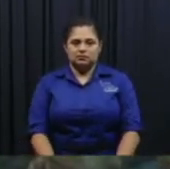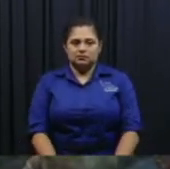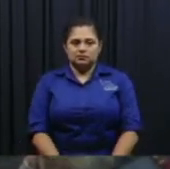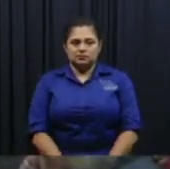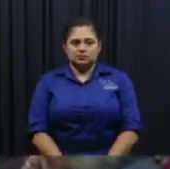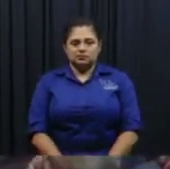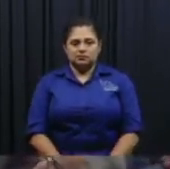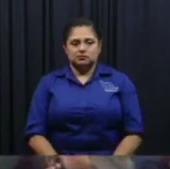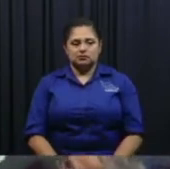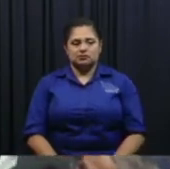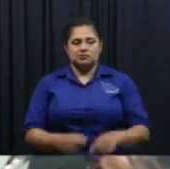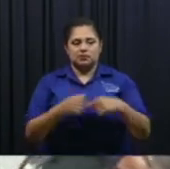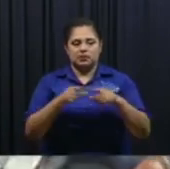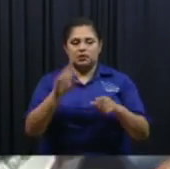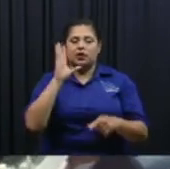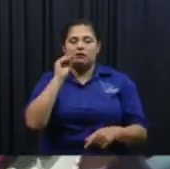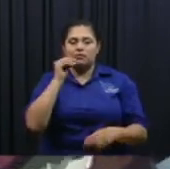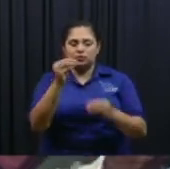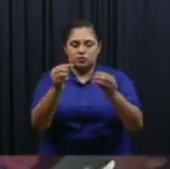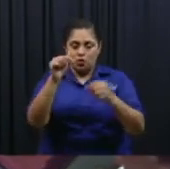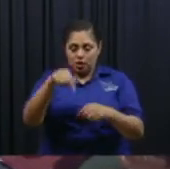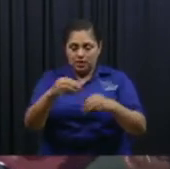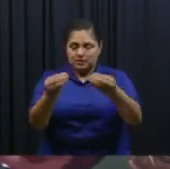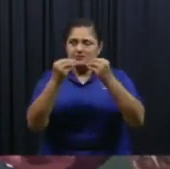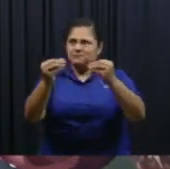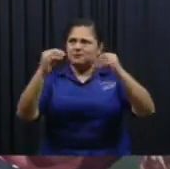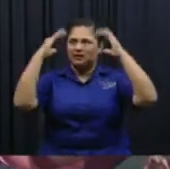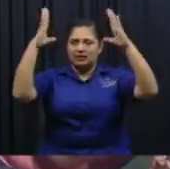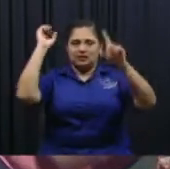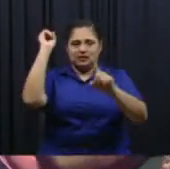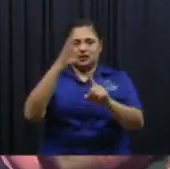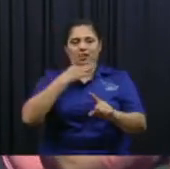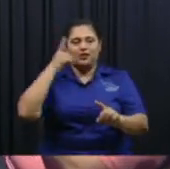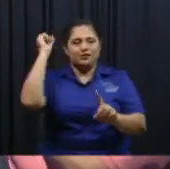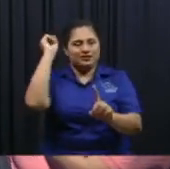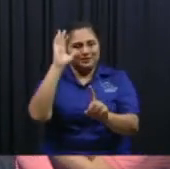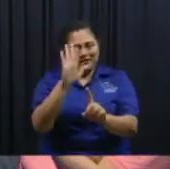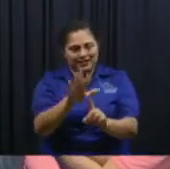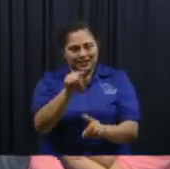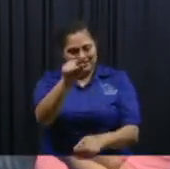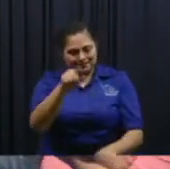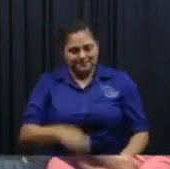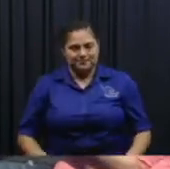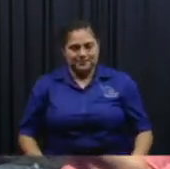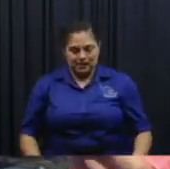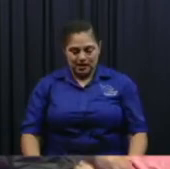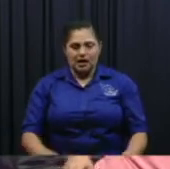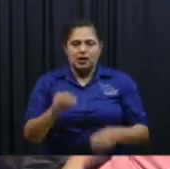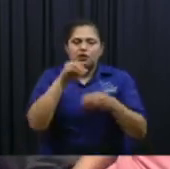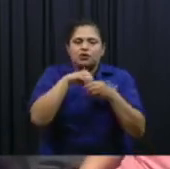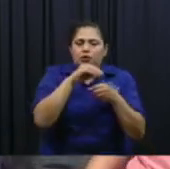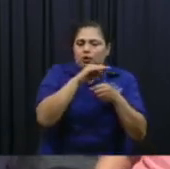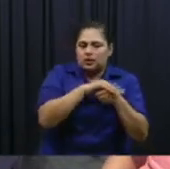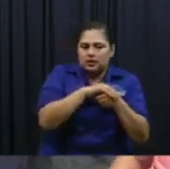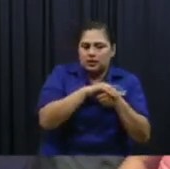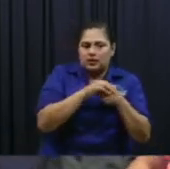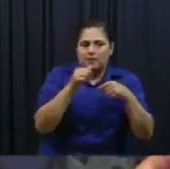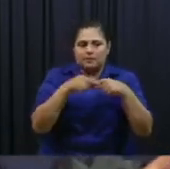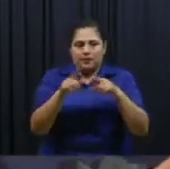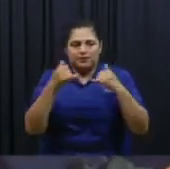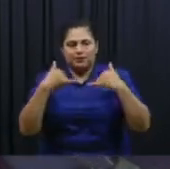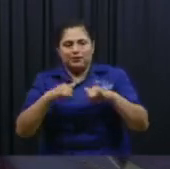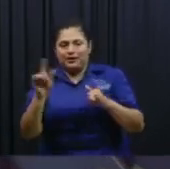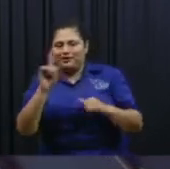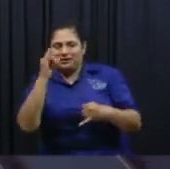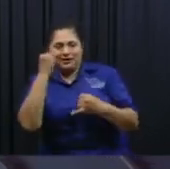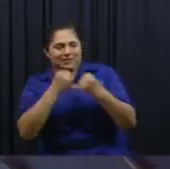Ah pero lo que estamos hablando es de abundante bendición que Dios te bendiga y te guarde pero todavía no estoy